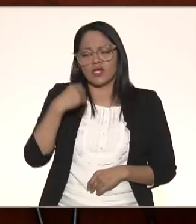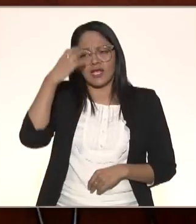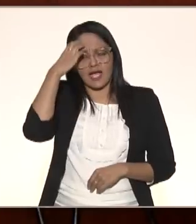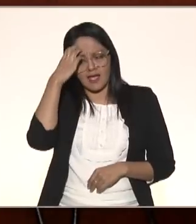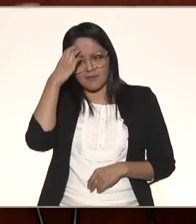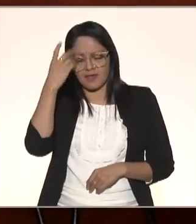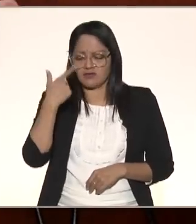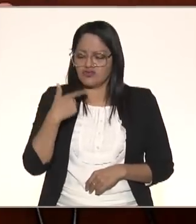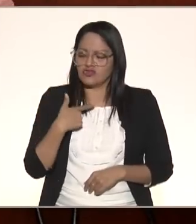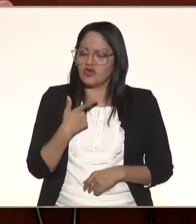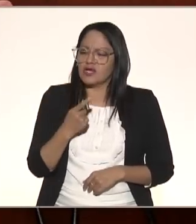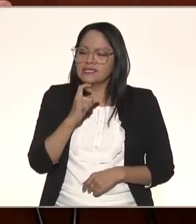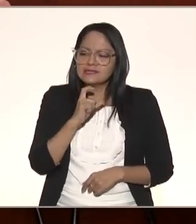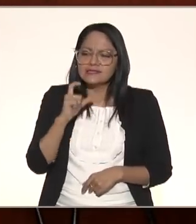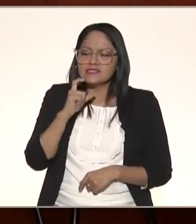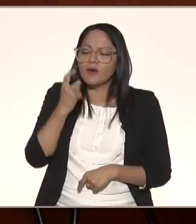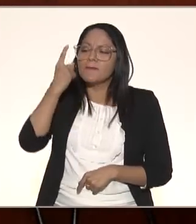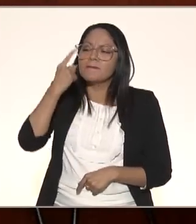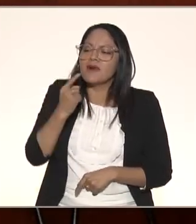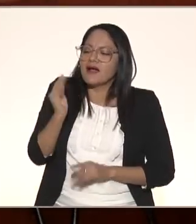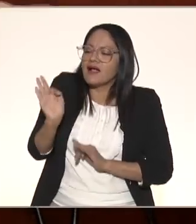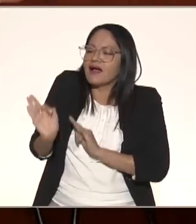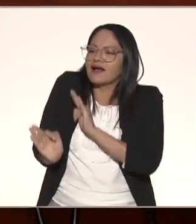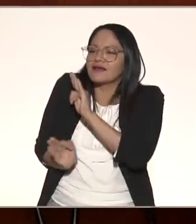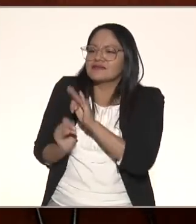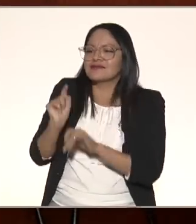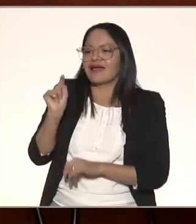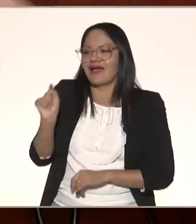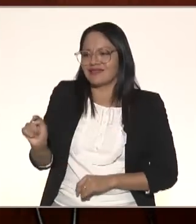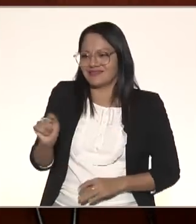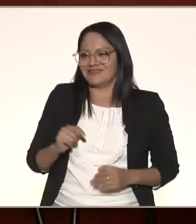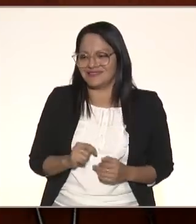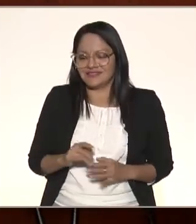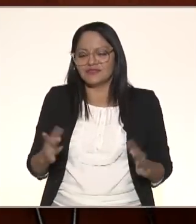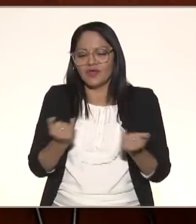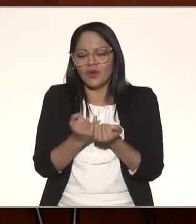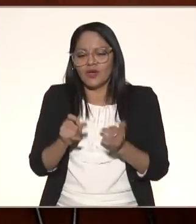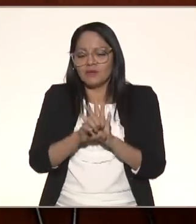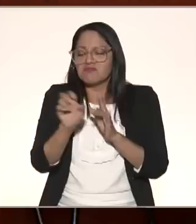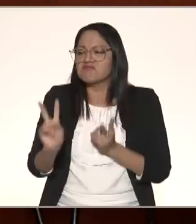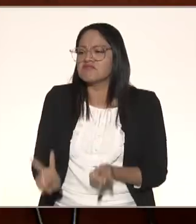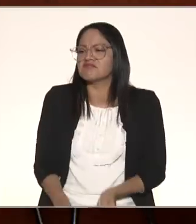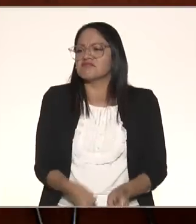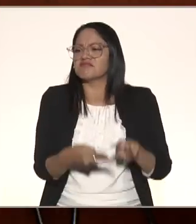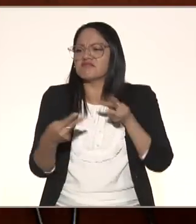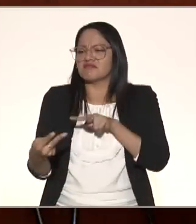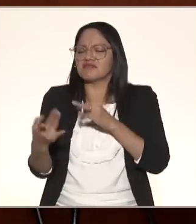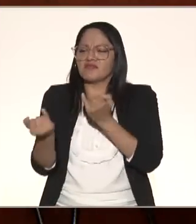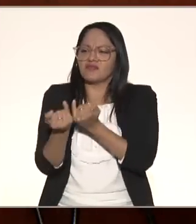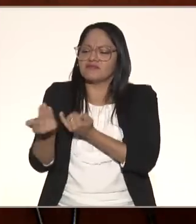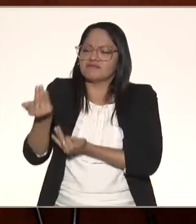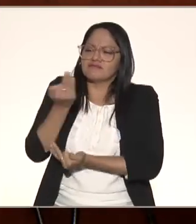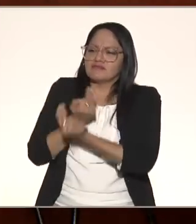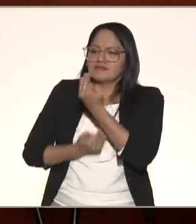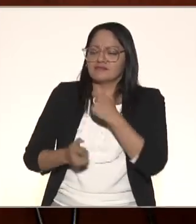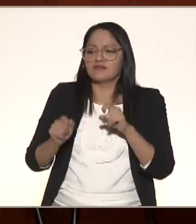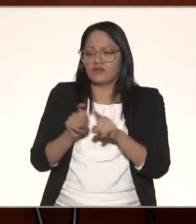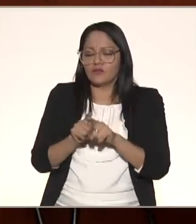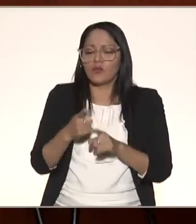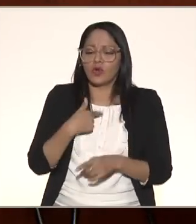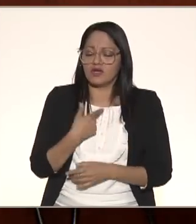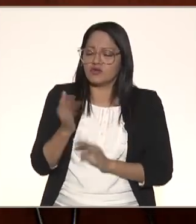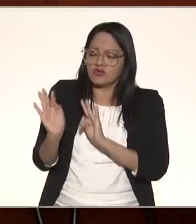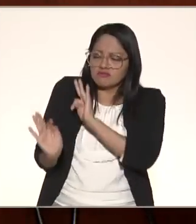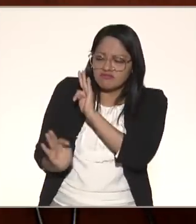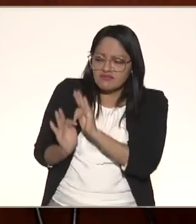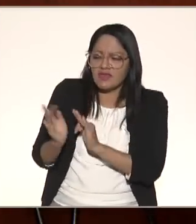darte placer a ti y obviamente el resultado va a ser que yo también voy a recibir porque obviamente si te gratifiqué